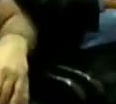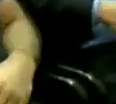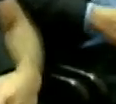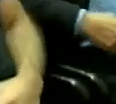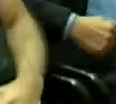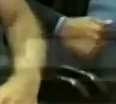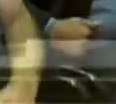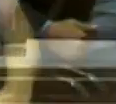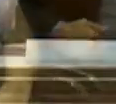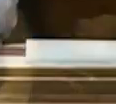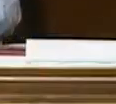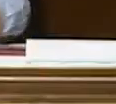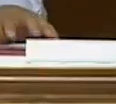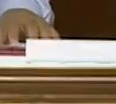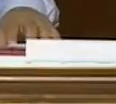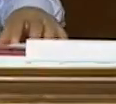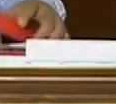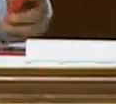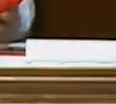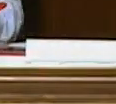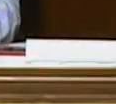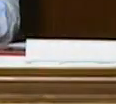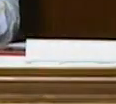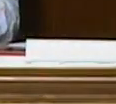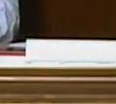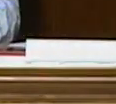Si es tan amable, leal.